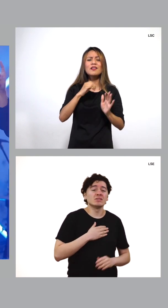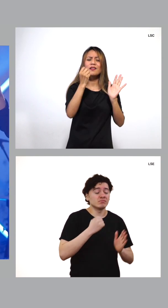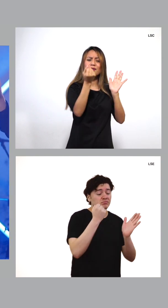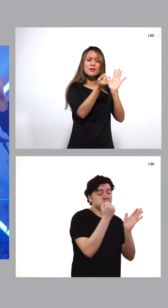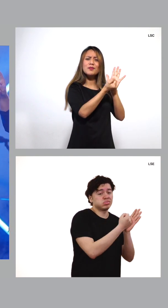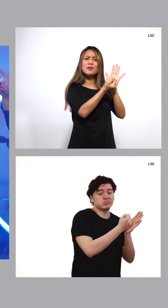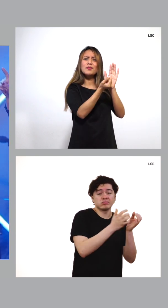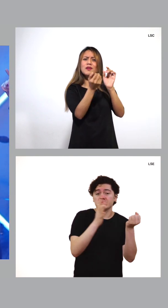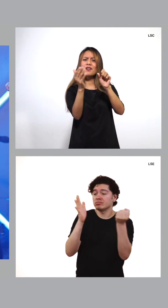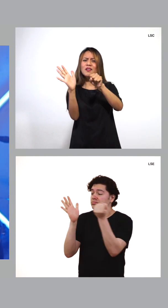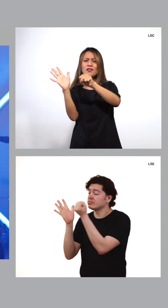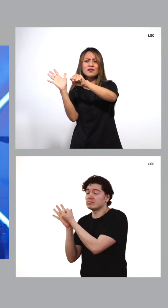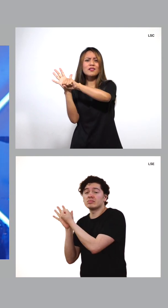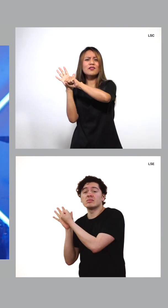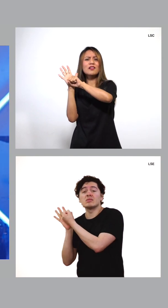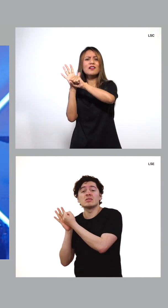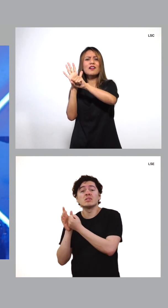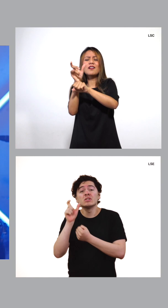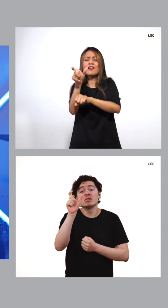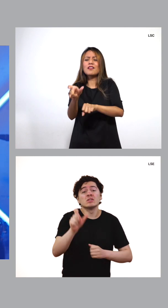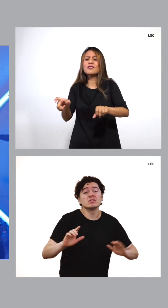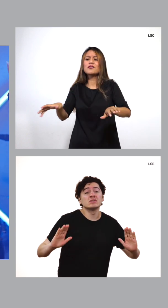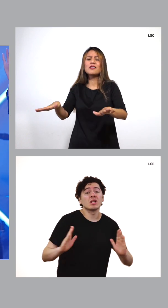crucificado, salvado.